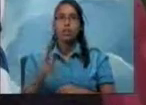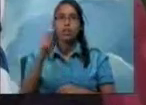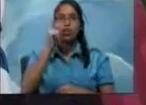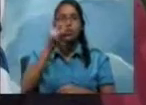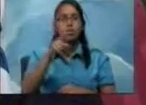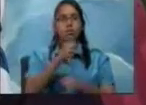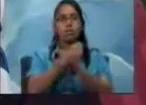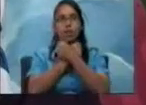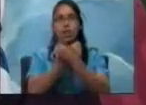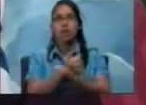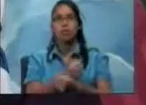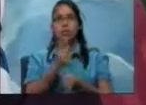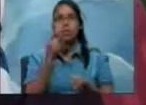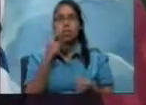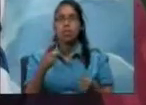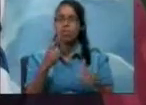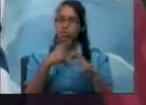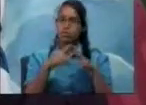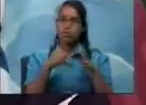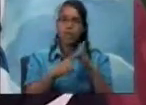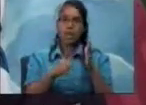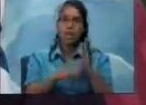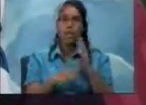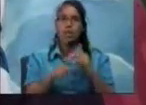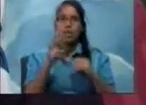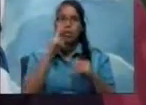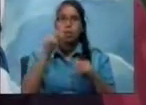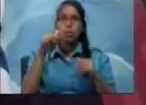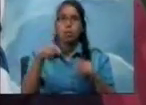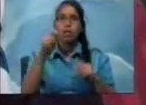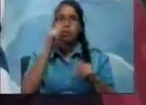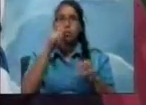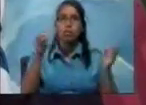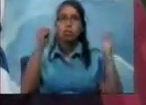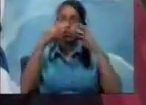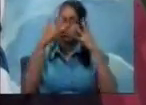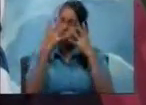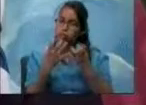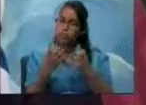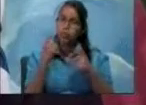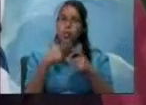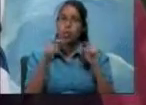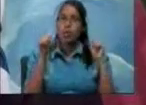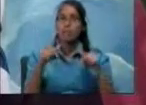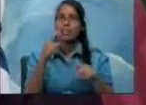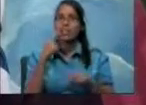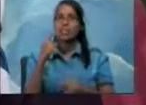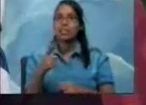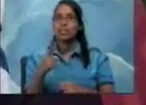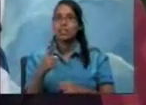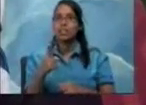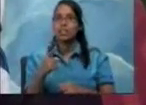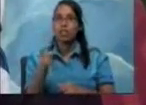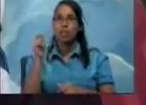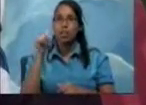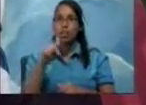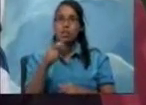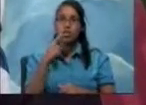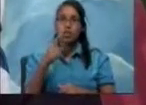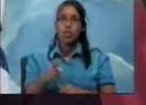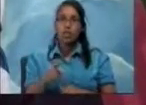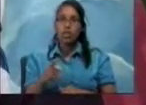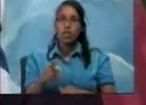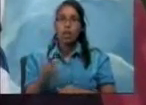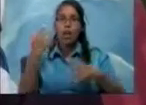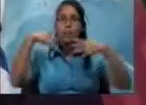me amas y le dijo poco cosa y vemos que Pedro se puso triste pero aquí dice dijo esto Dijo dando